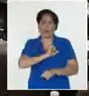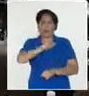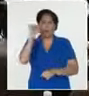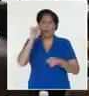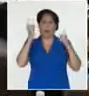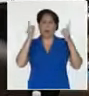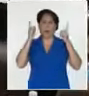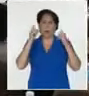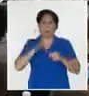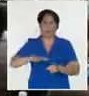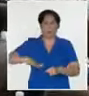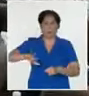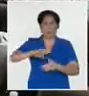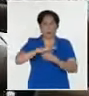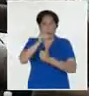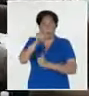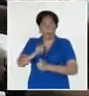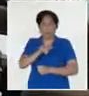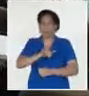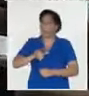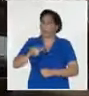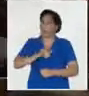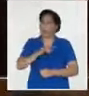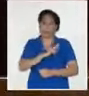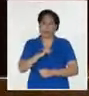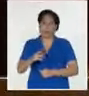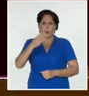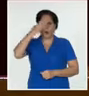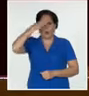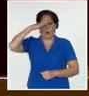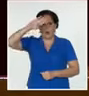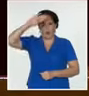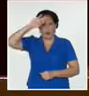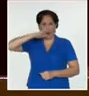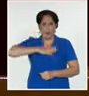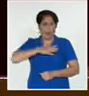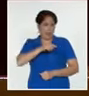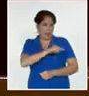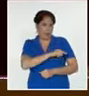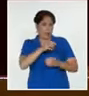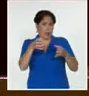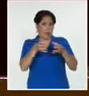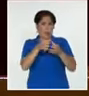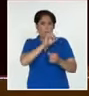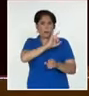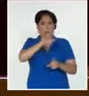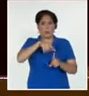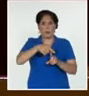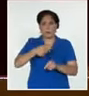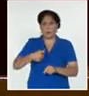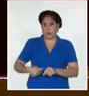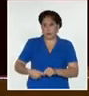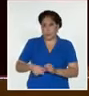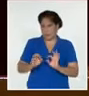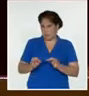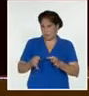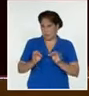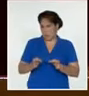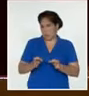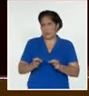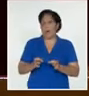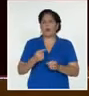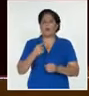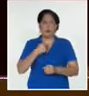y diplomáticas de la Revolución cubana. En la reciente cumbre del Grupo de los 77 y China, lo